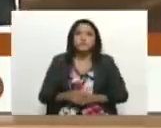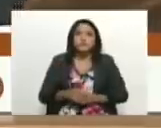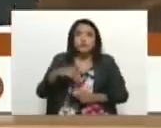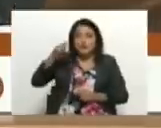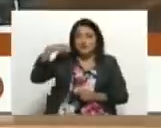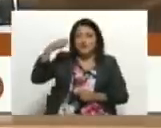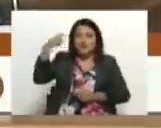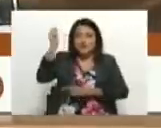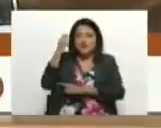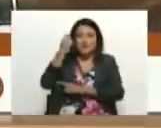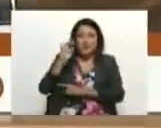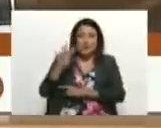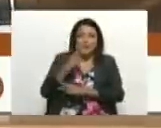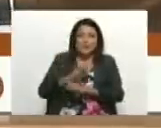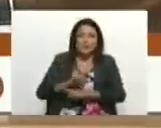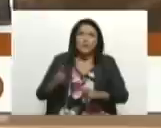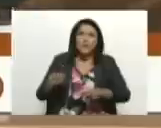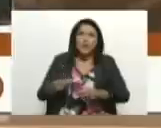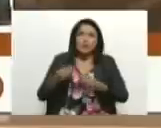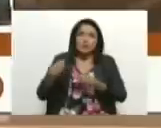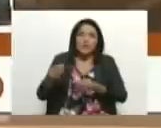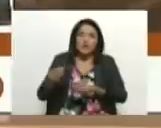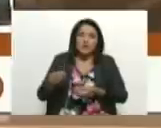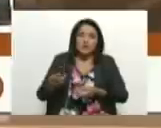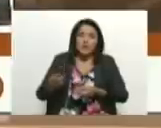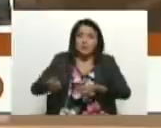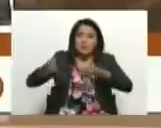Cuarta República fue grabado entregándole bolsas de plata.